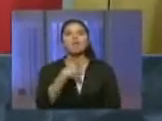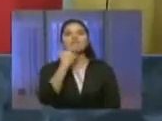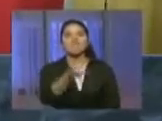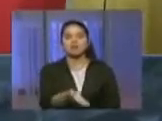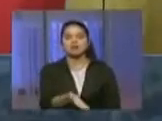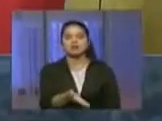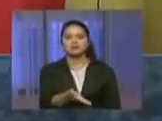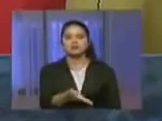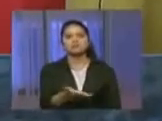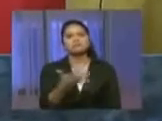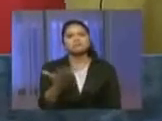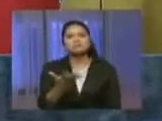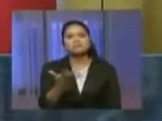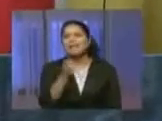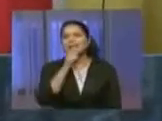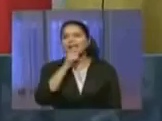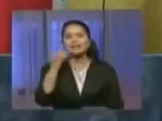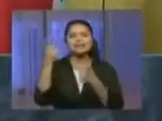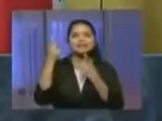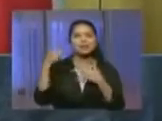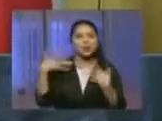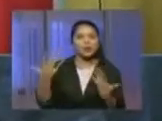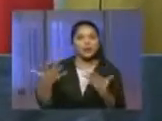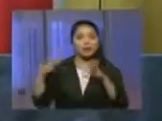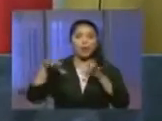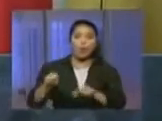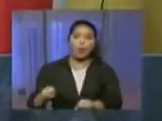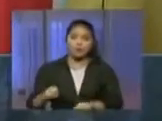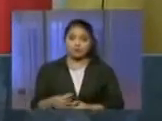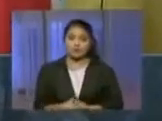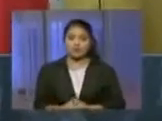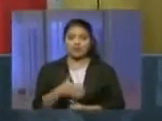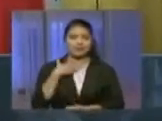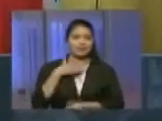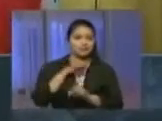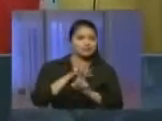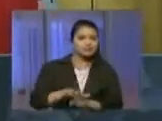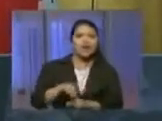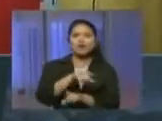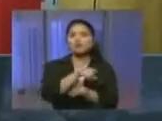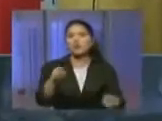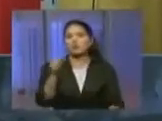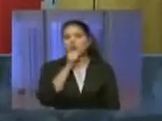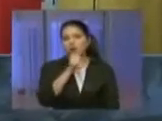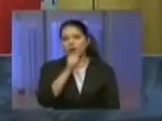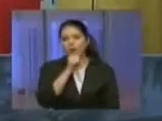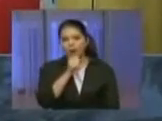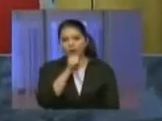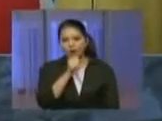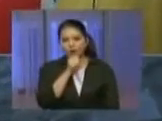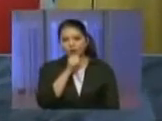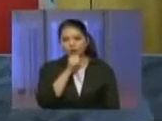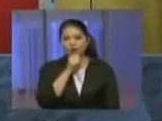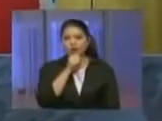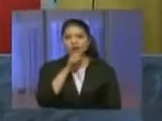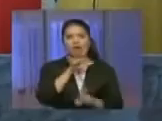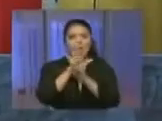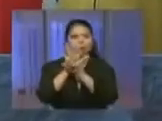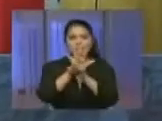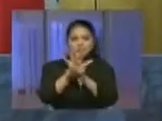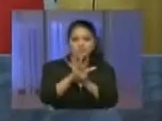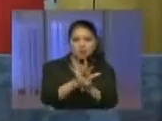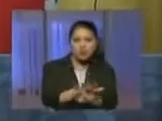dónde venía eso de la colonia Ah que despreció a nuestros abuelos y abuelas que los